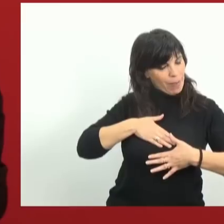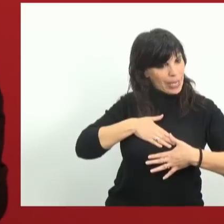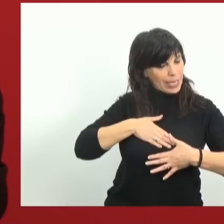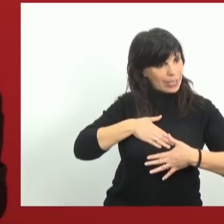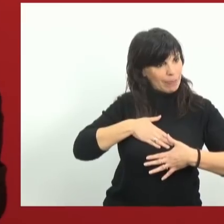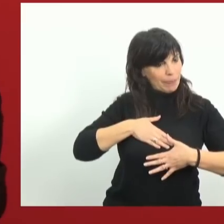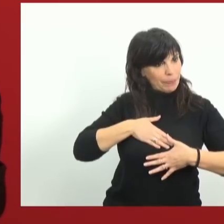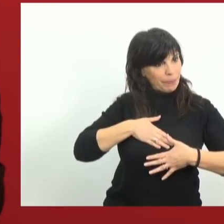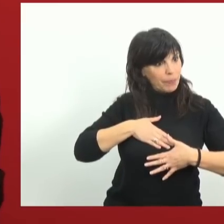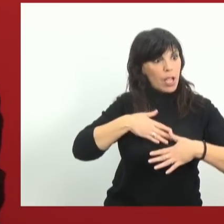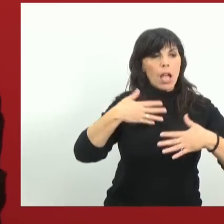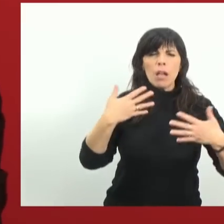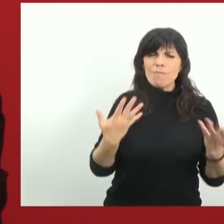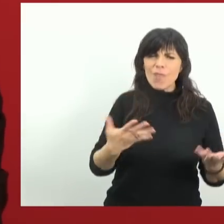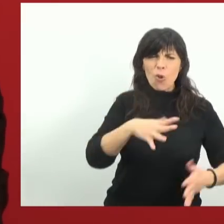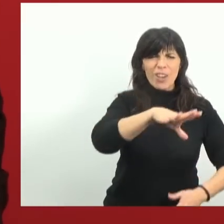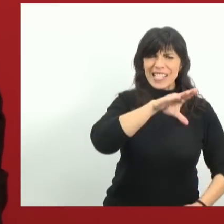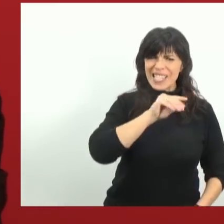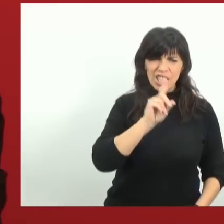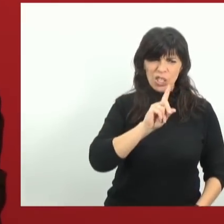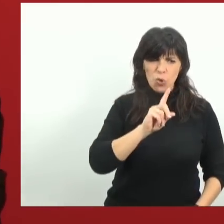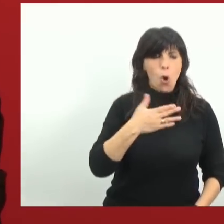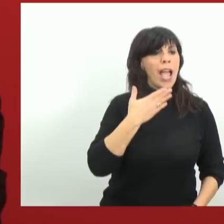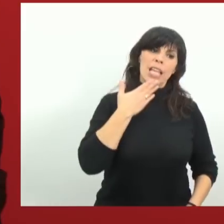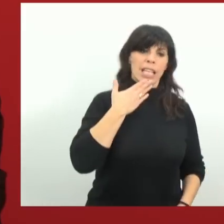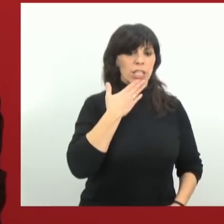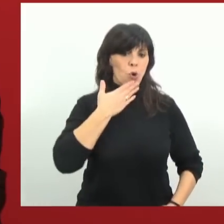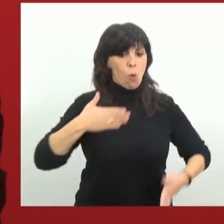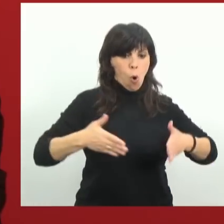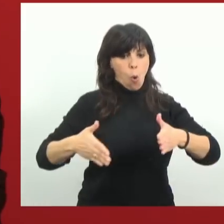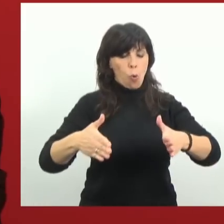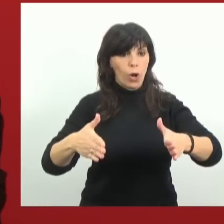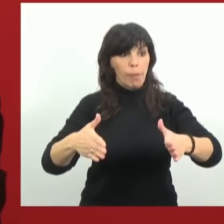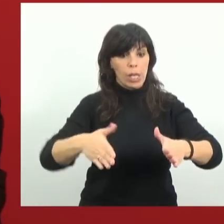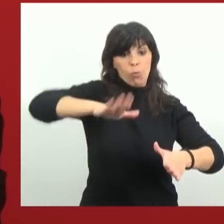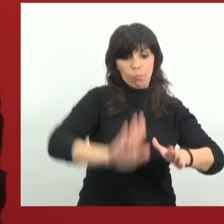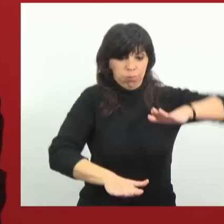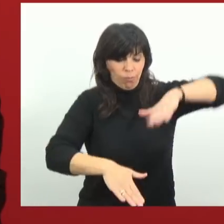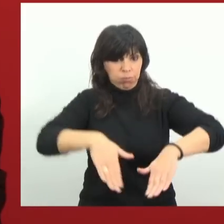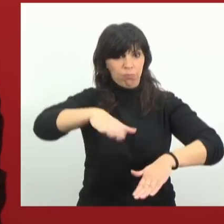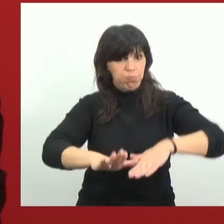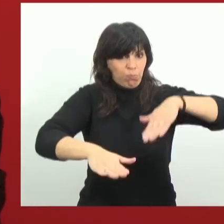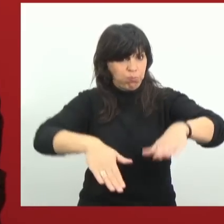O como dice en otra Biblia, pisoteada, catapateo.